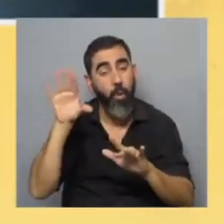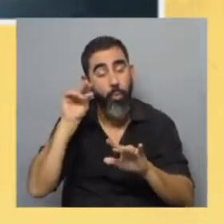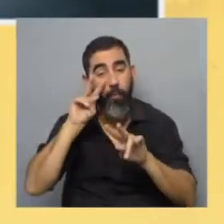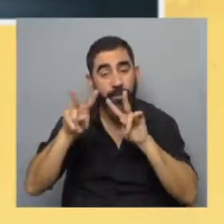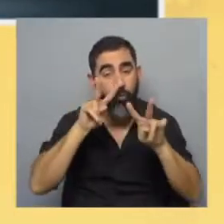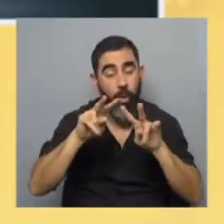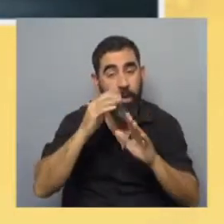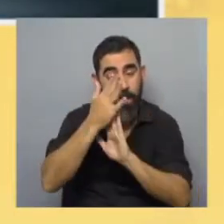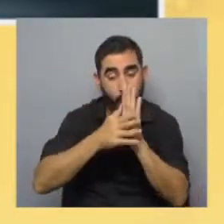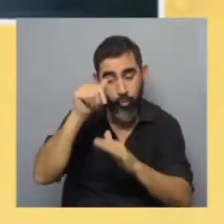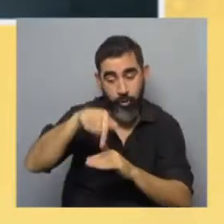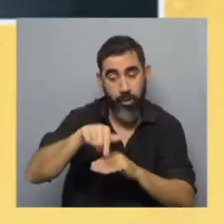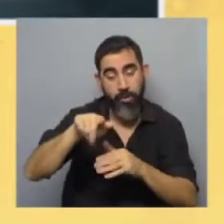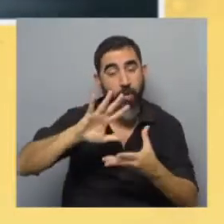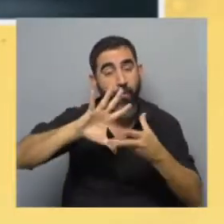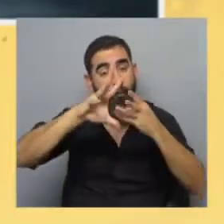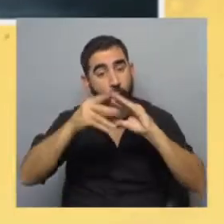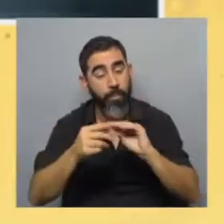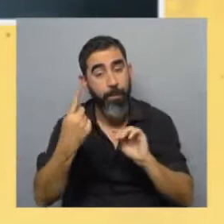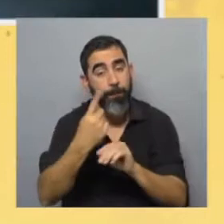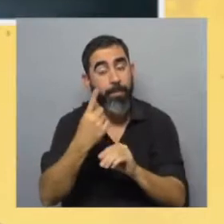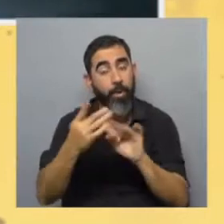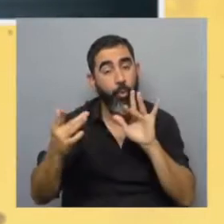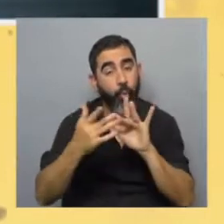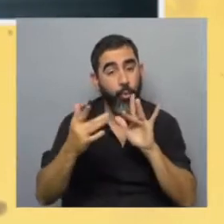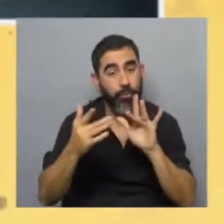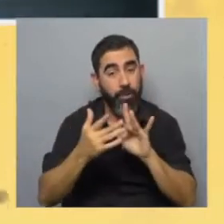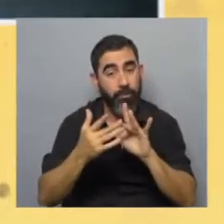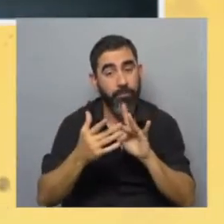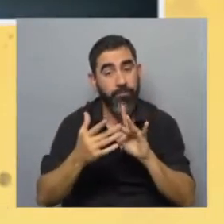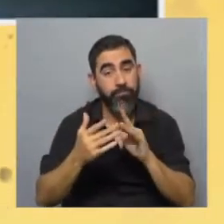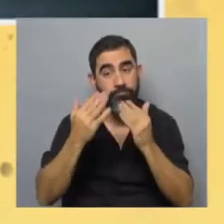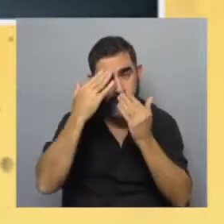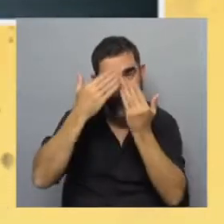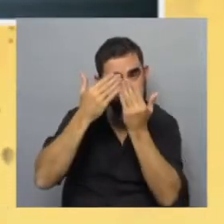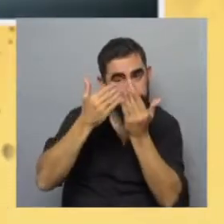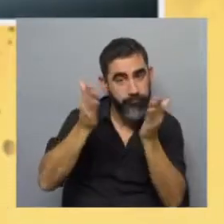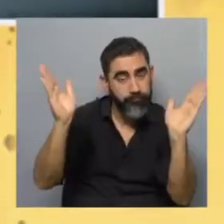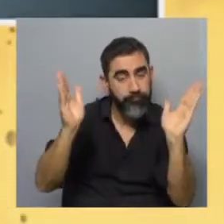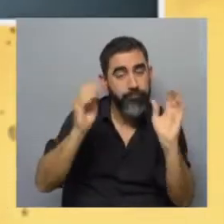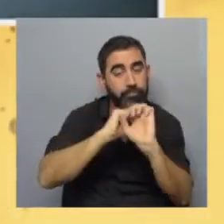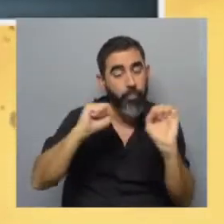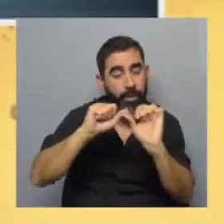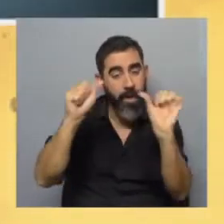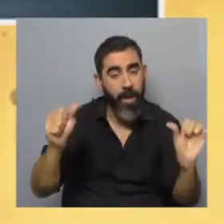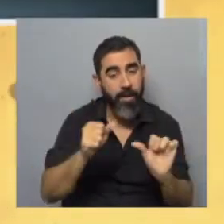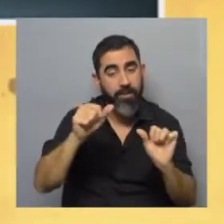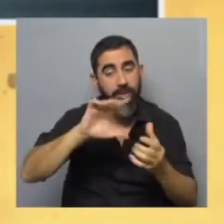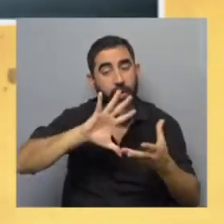nacionales a este tipo de formato, ¿no? Como abrir el horizonte para que se puedan realizar este